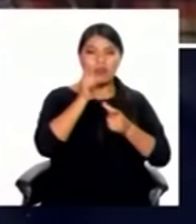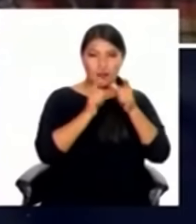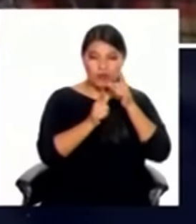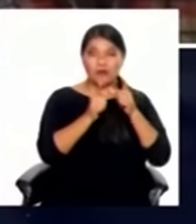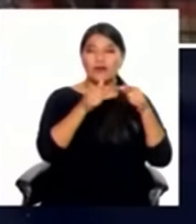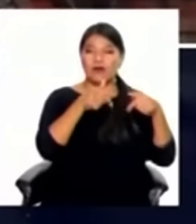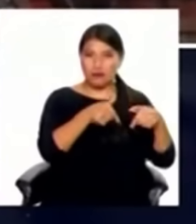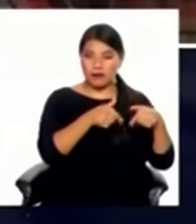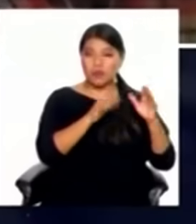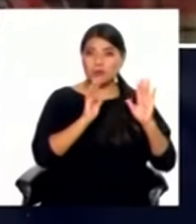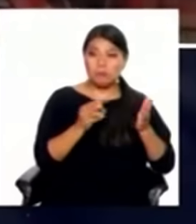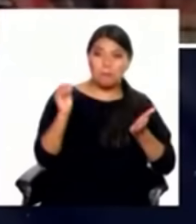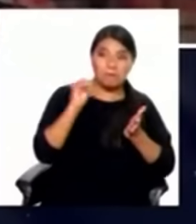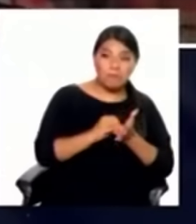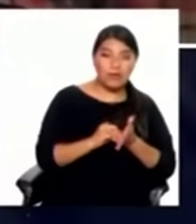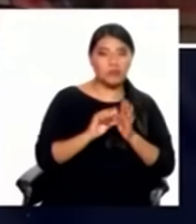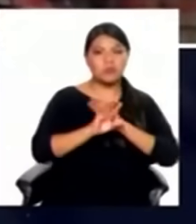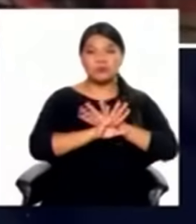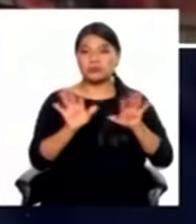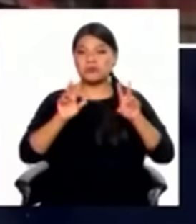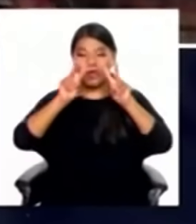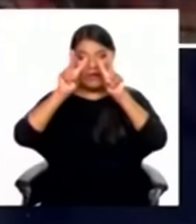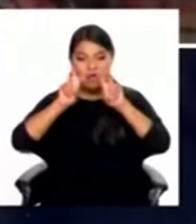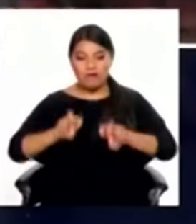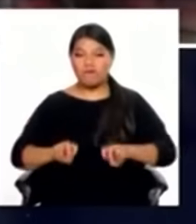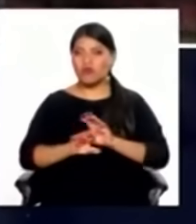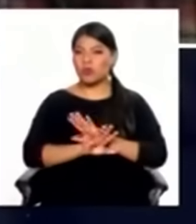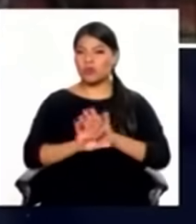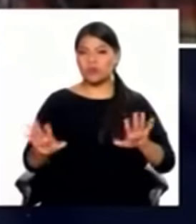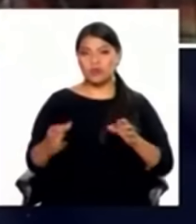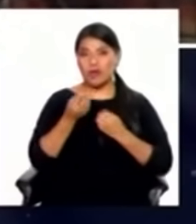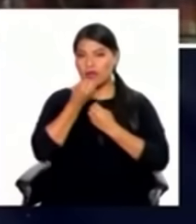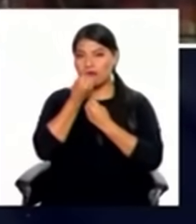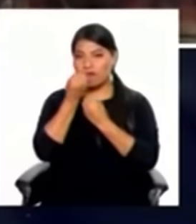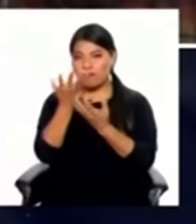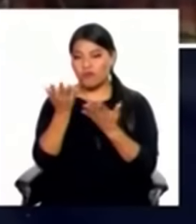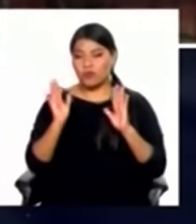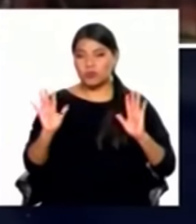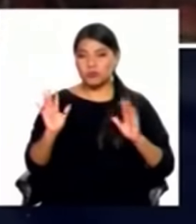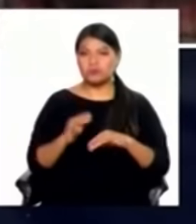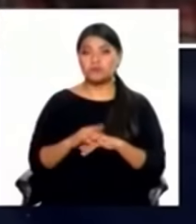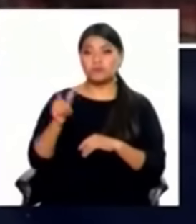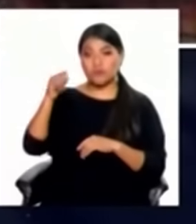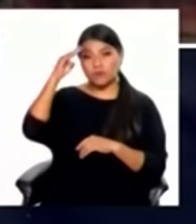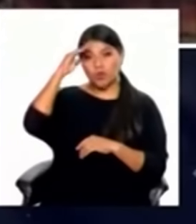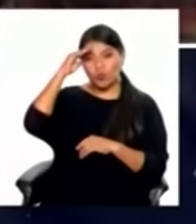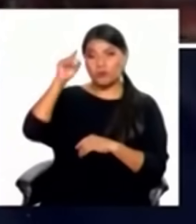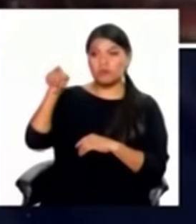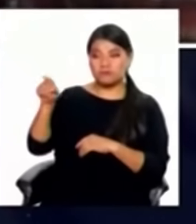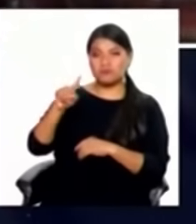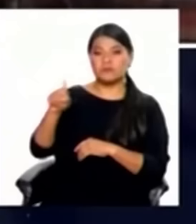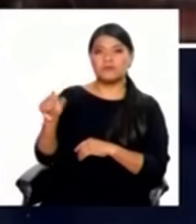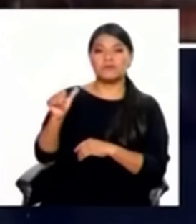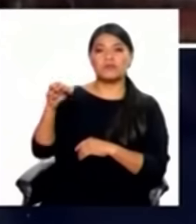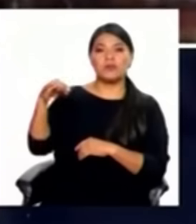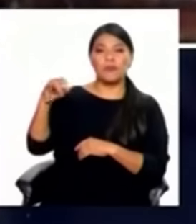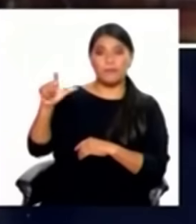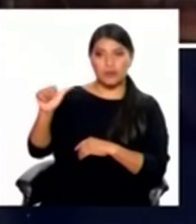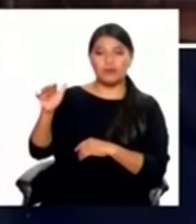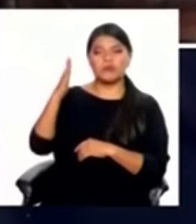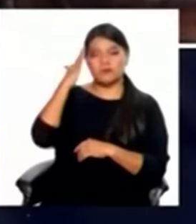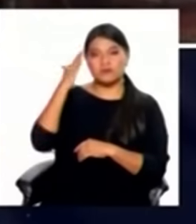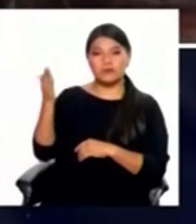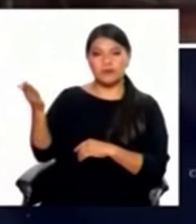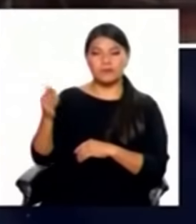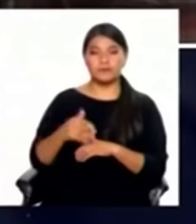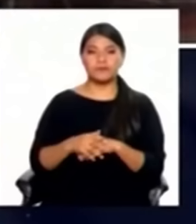Pero más no, como le digo, ahorita está en proceso de investigación de parte de la comisaría, lo tiene la comisaría de Zapallar. Ahora,